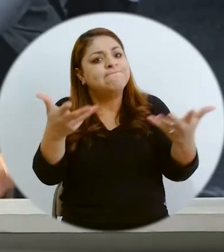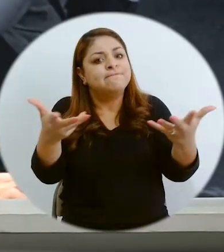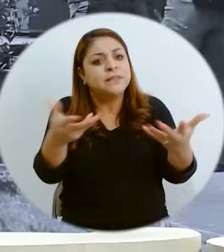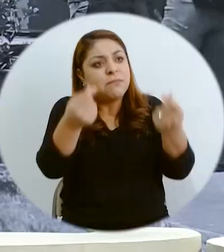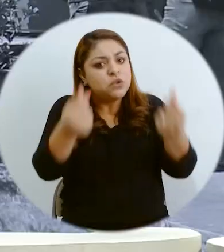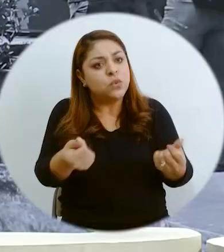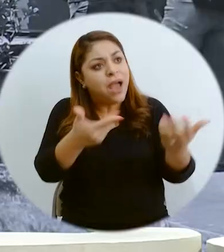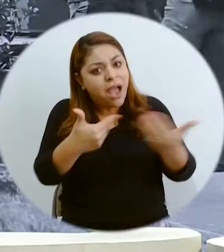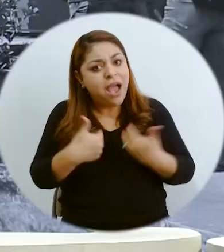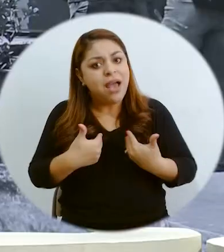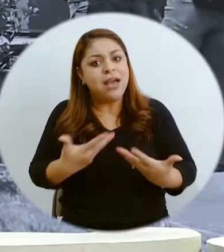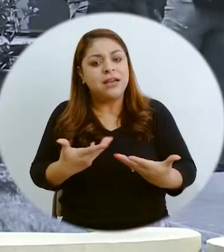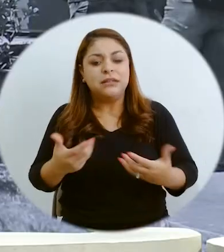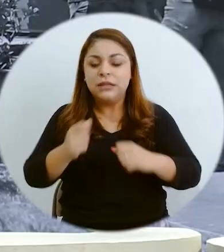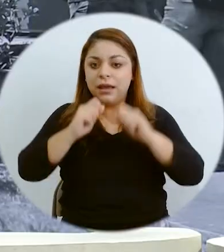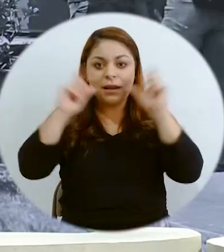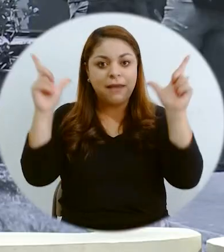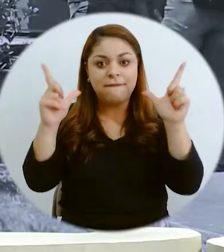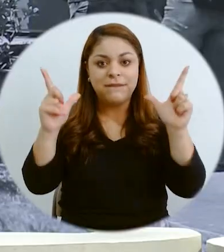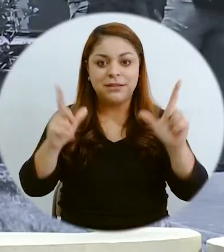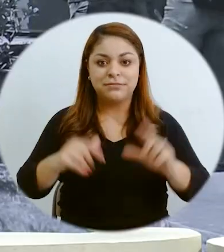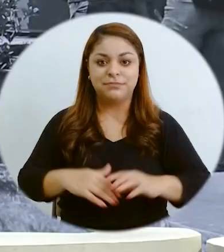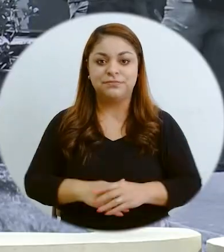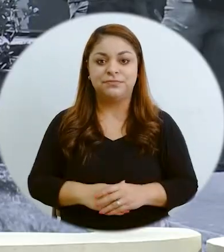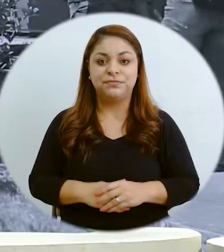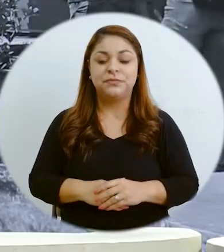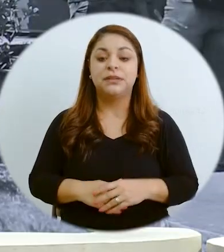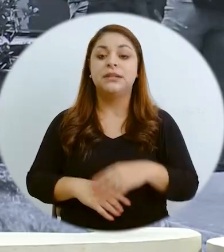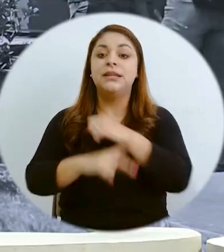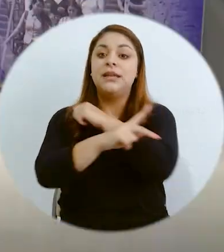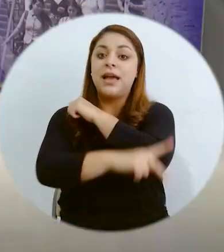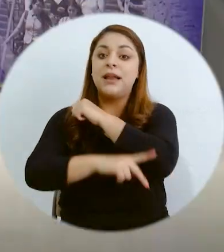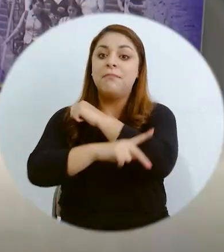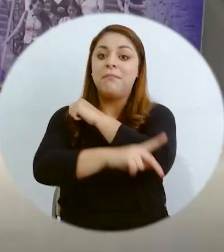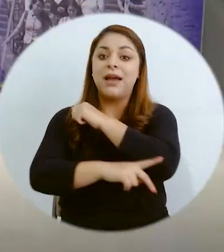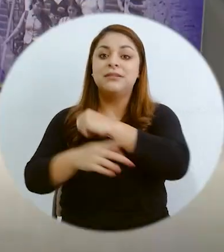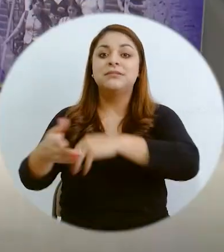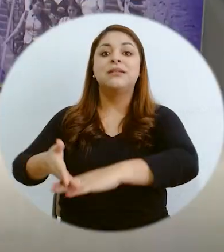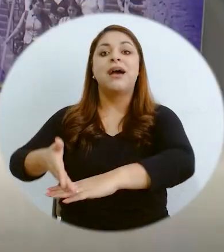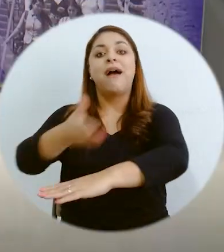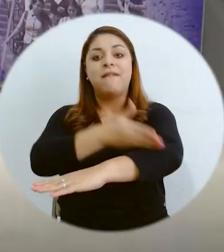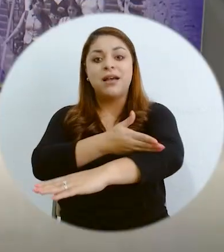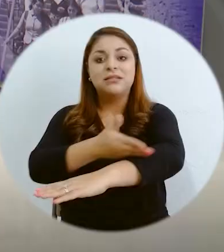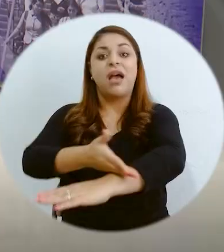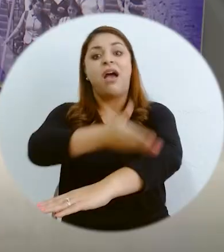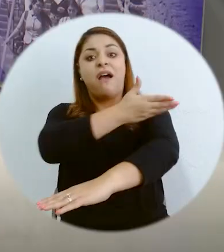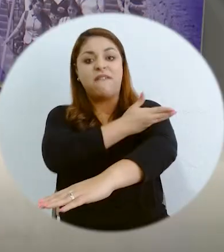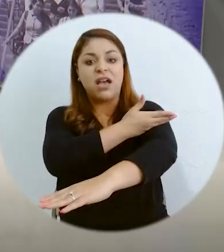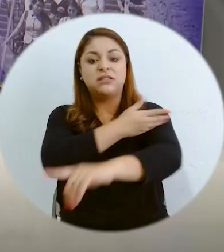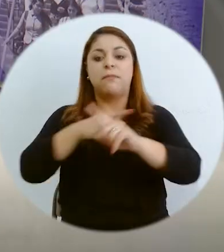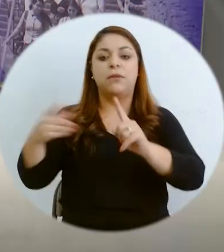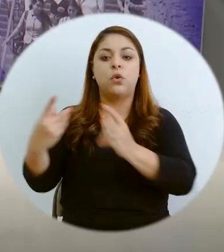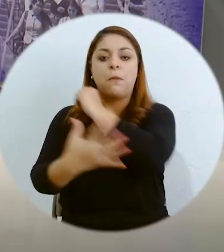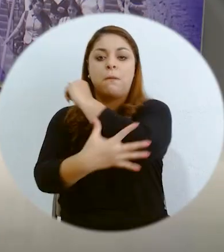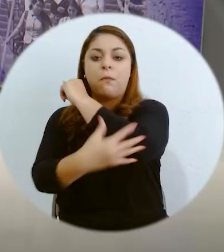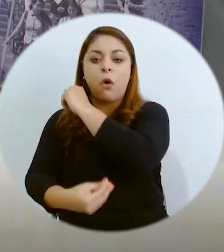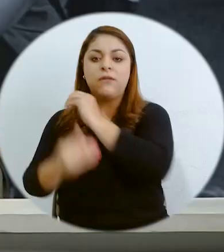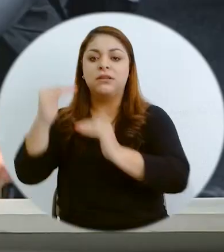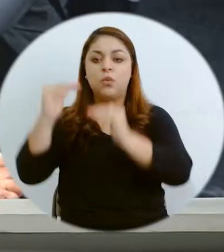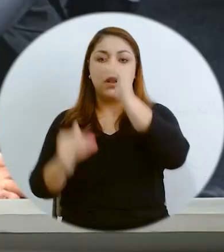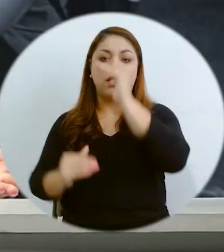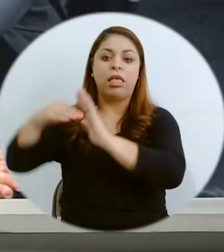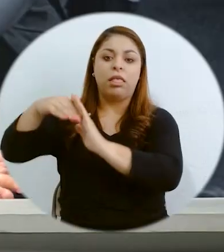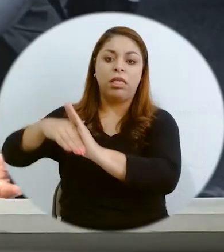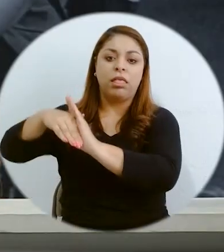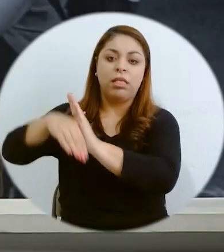por el presupuesto de la educación, es increíble. Sí. Y el país avanza y avanza y se encarece en temas de la pobreza y